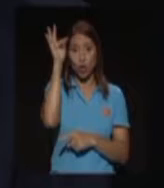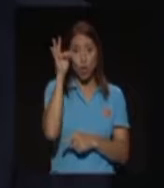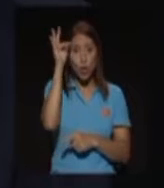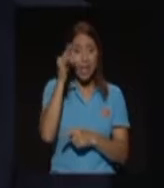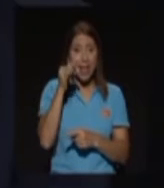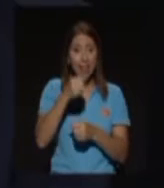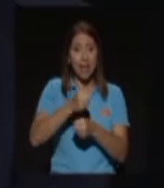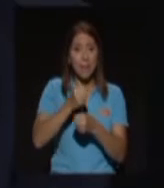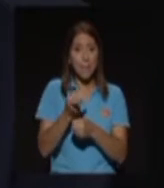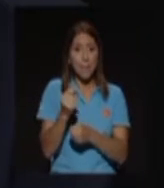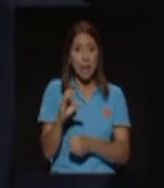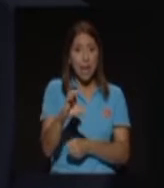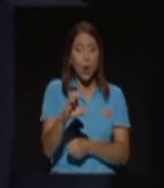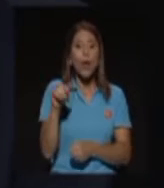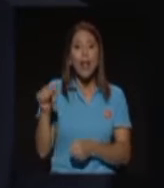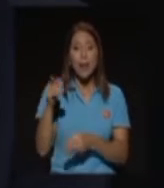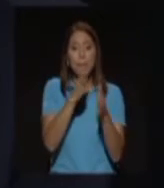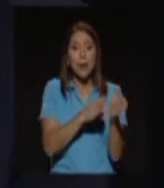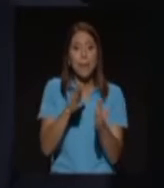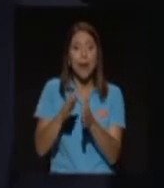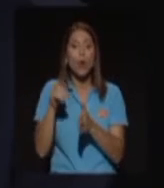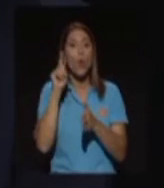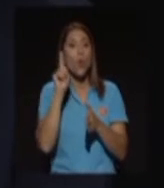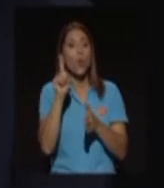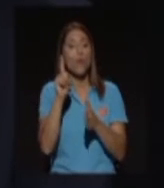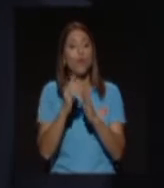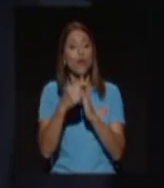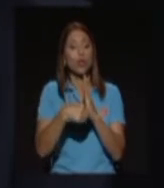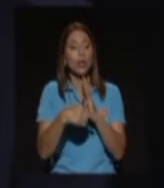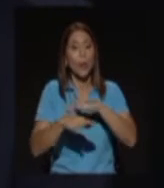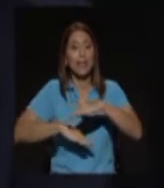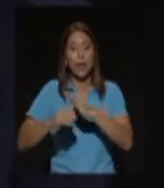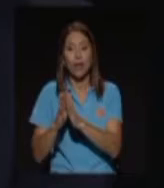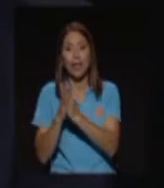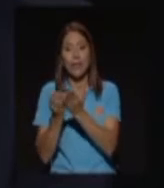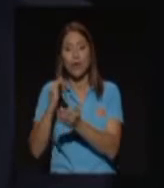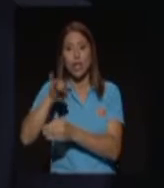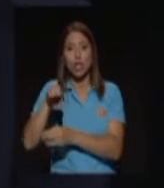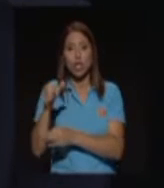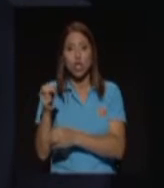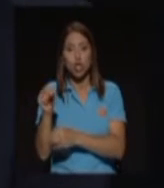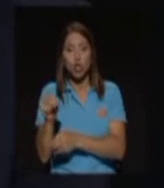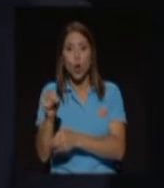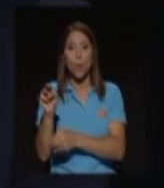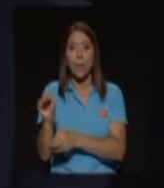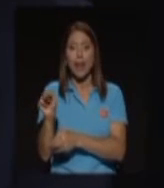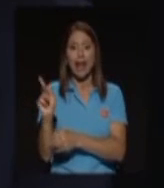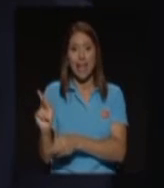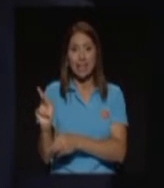un folleto basado en el libro de John Maynard Keynes, ¿verdad? De manera que teórico lo era evidentemente,